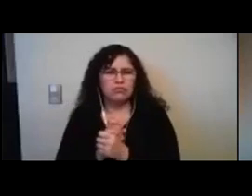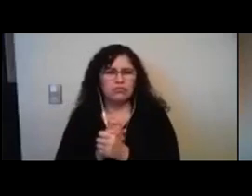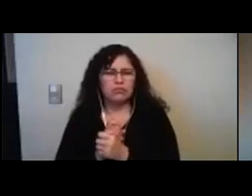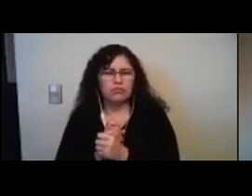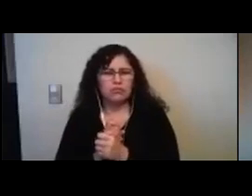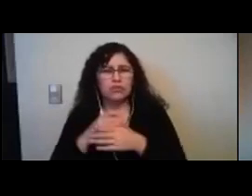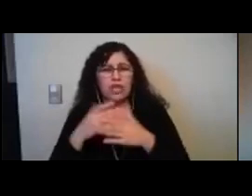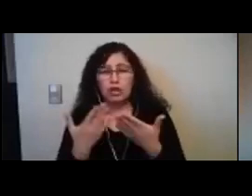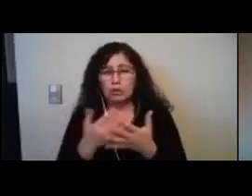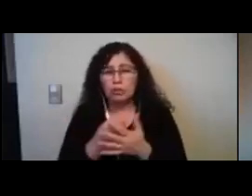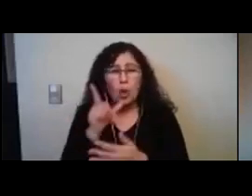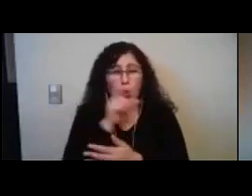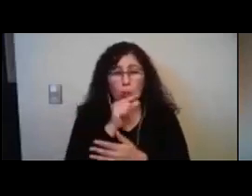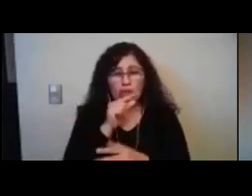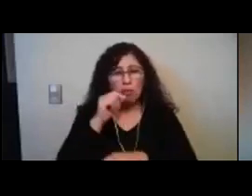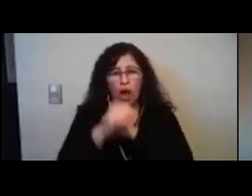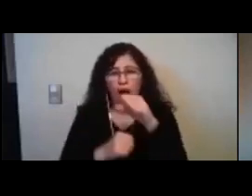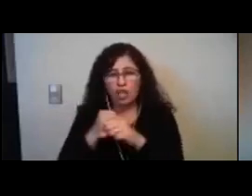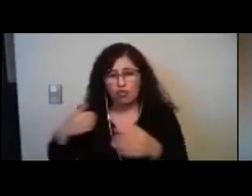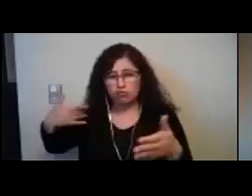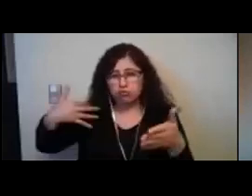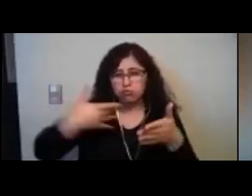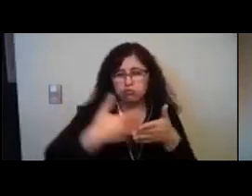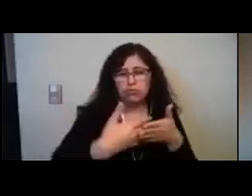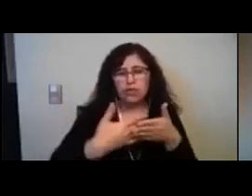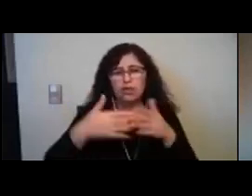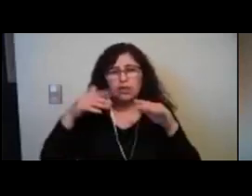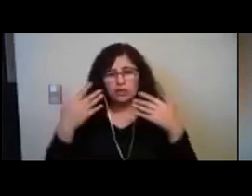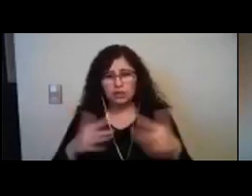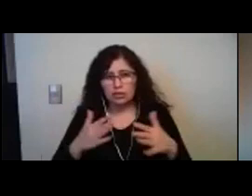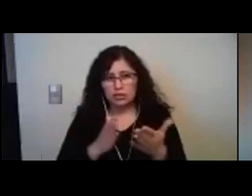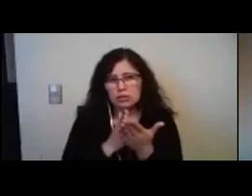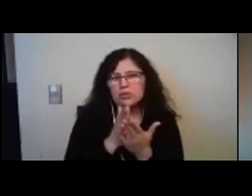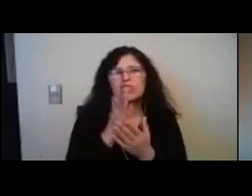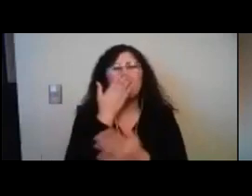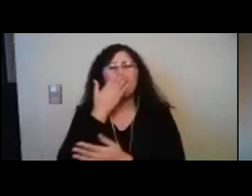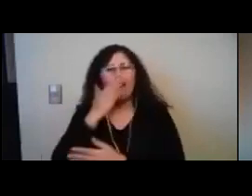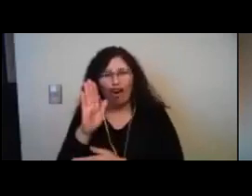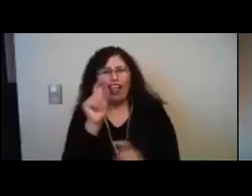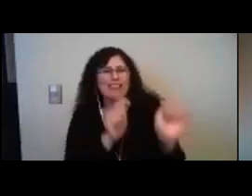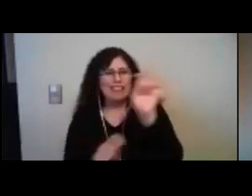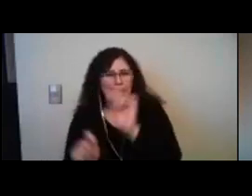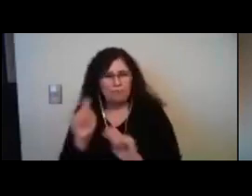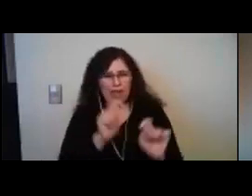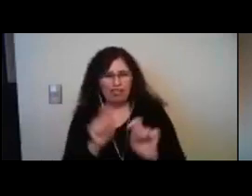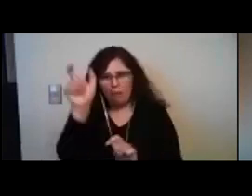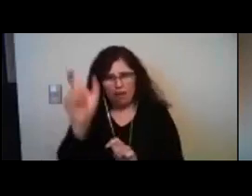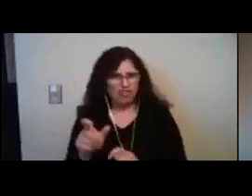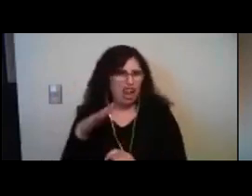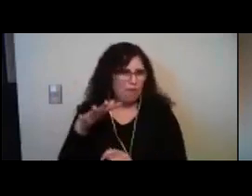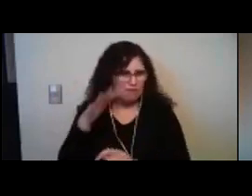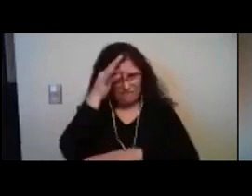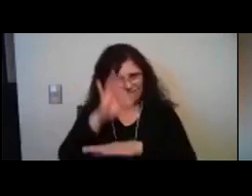en los últimos años ya se ha mejorado bastante el tratamiento para las personas con este tipo de enfermedad,